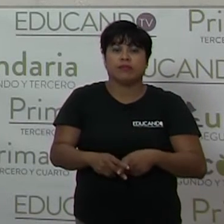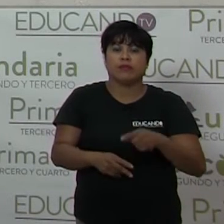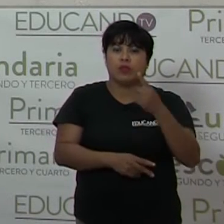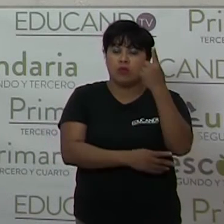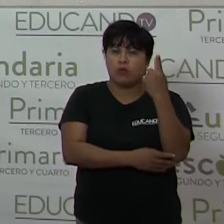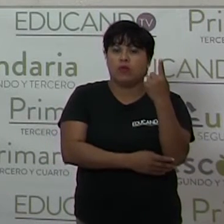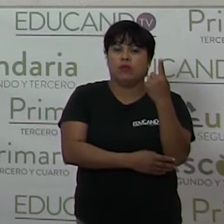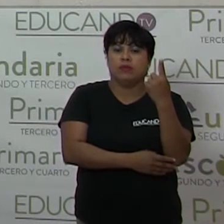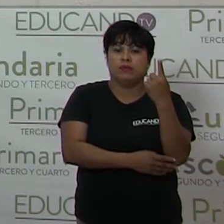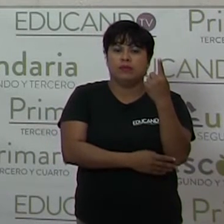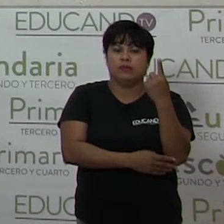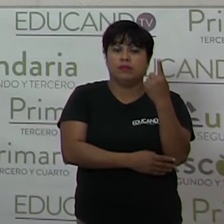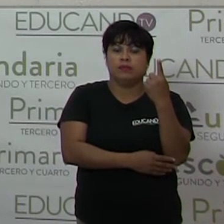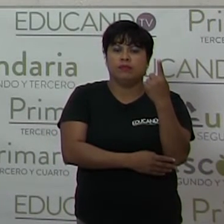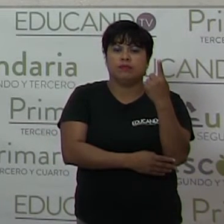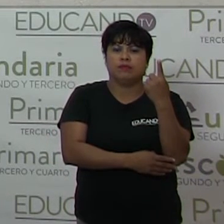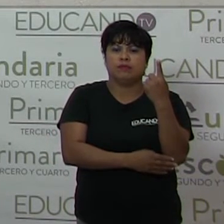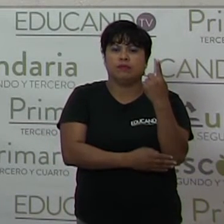1